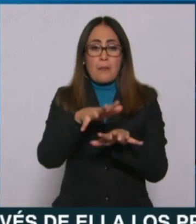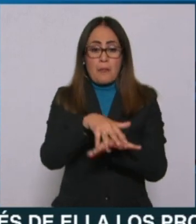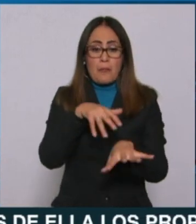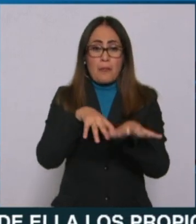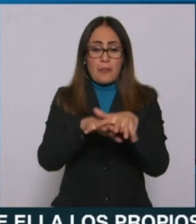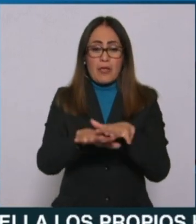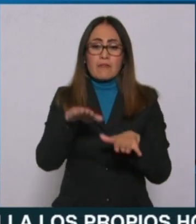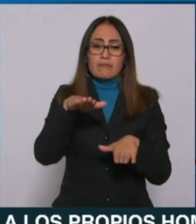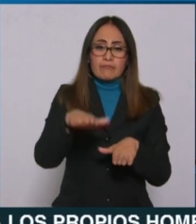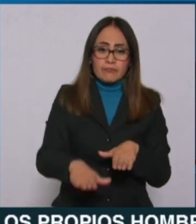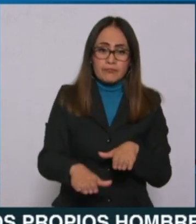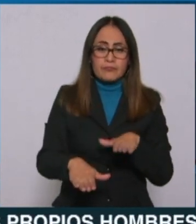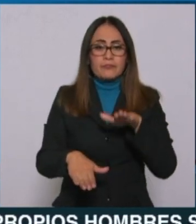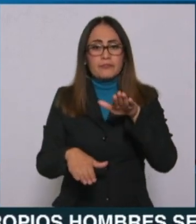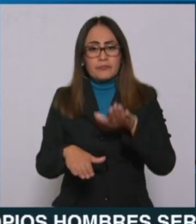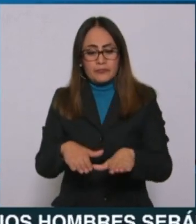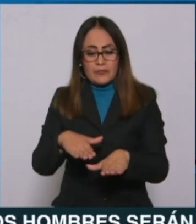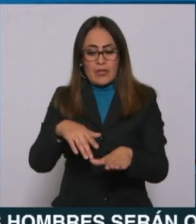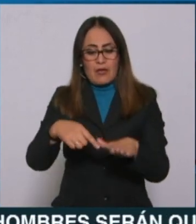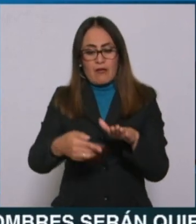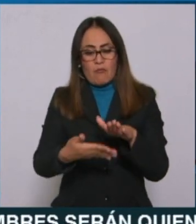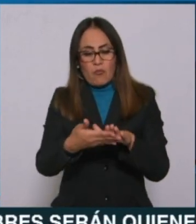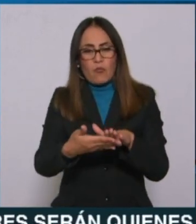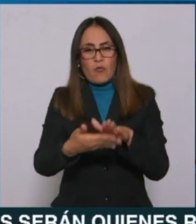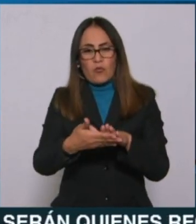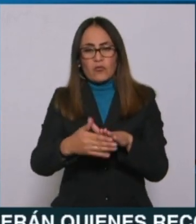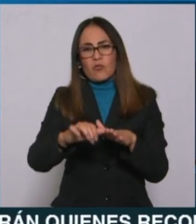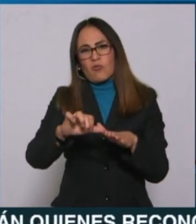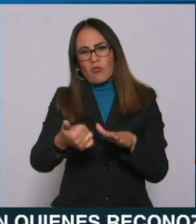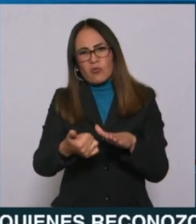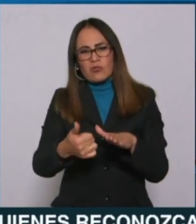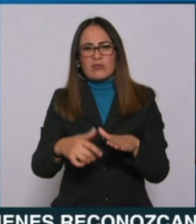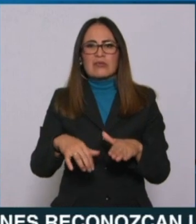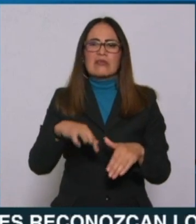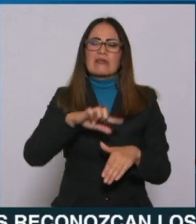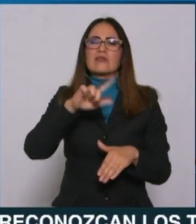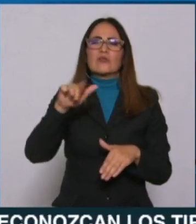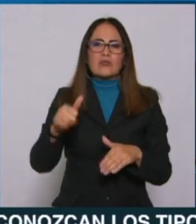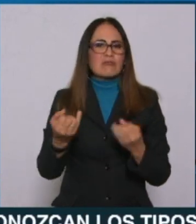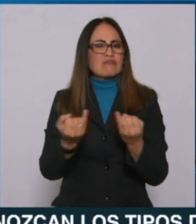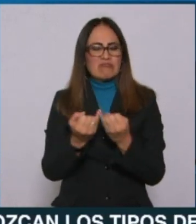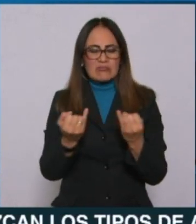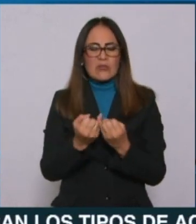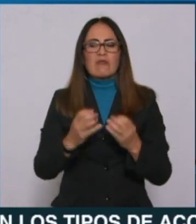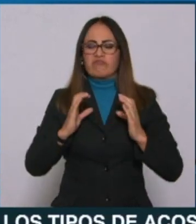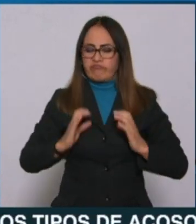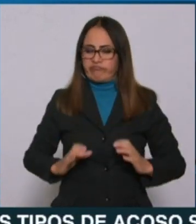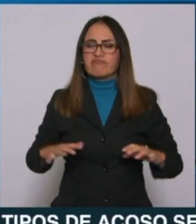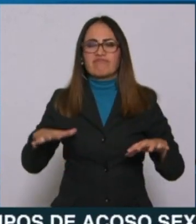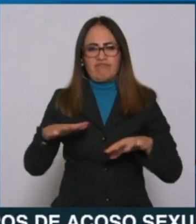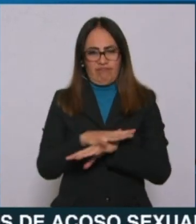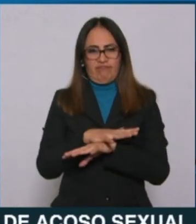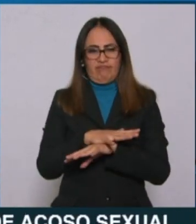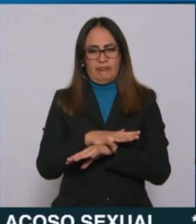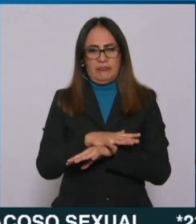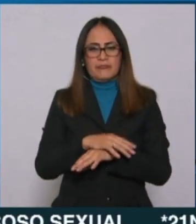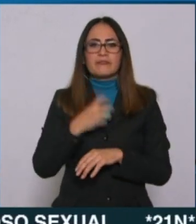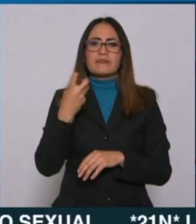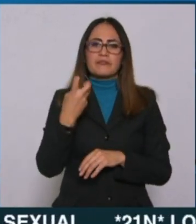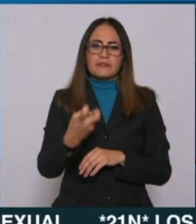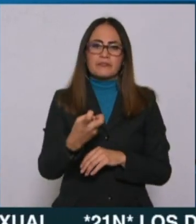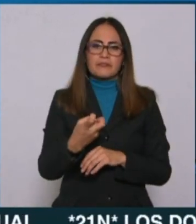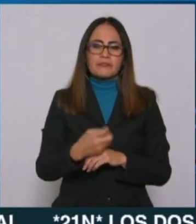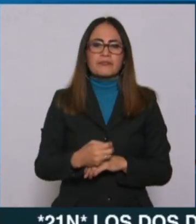cada paso sobre un punto diferente genera cambios también, y esos cambios